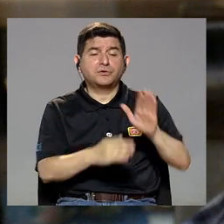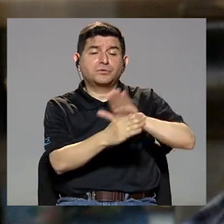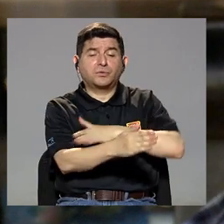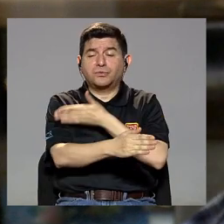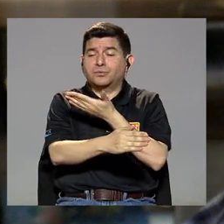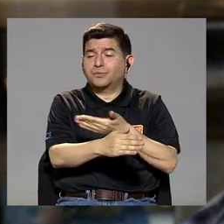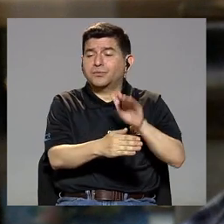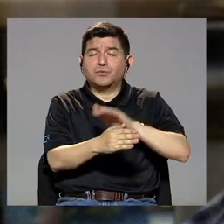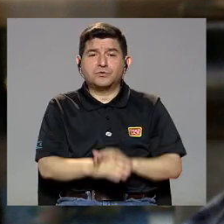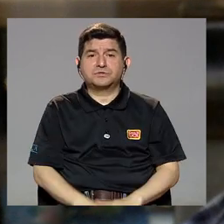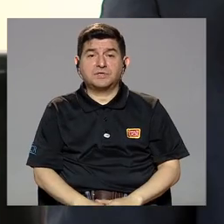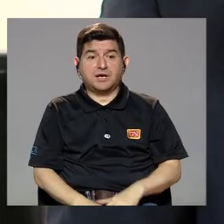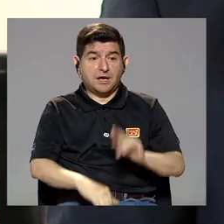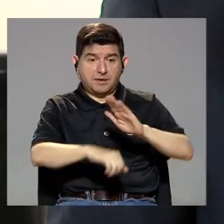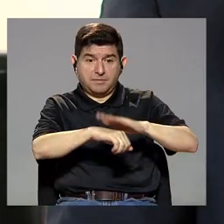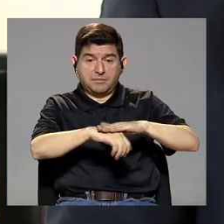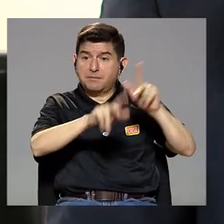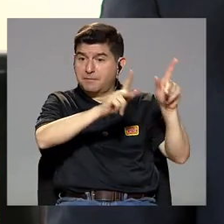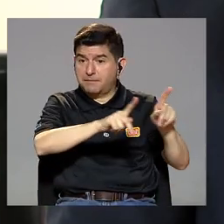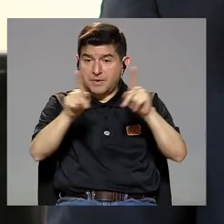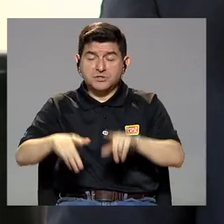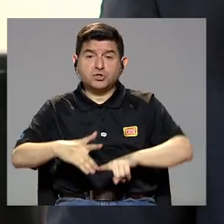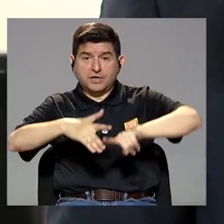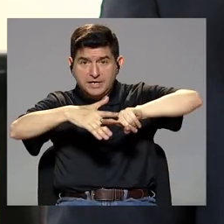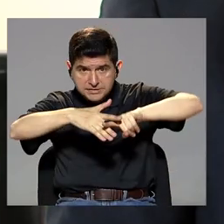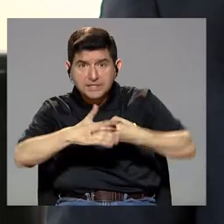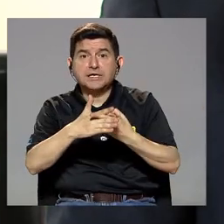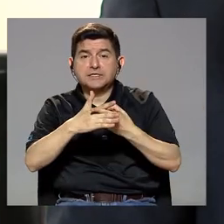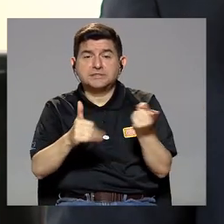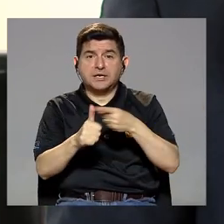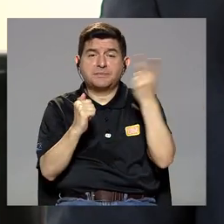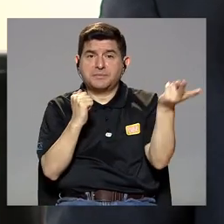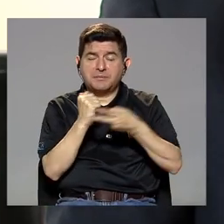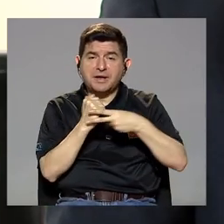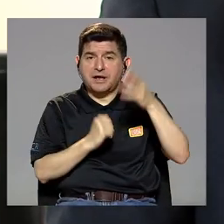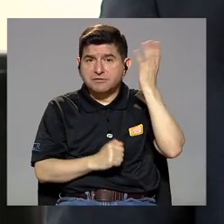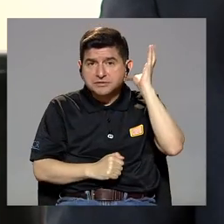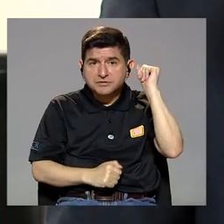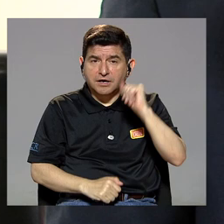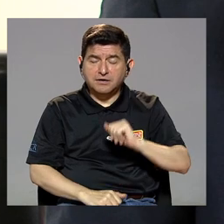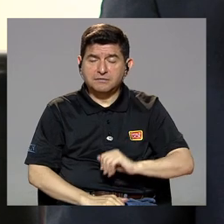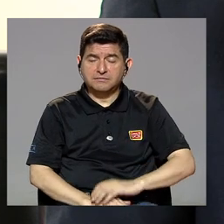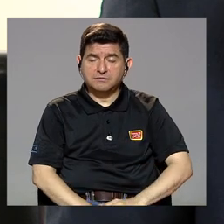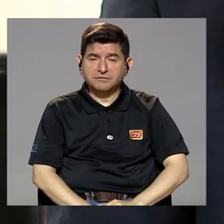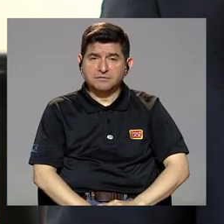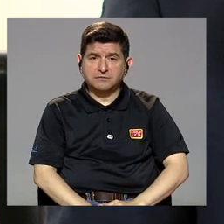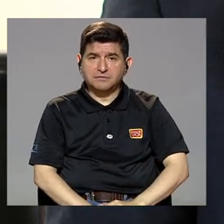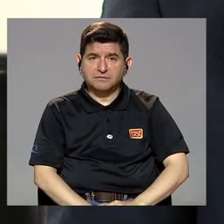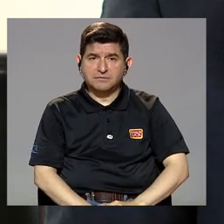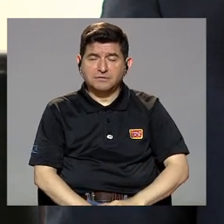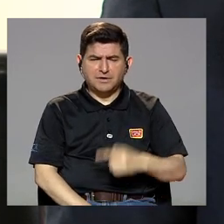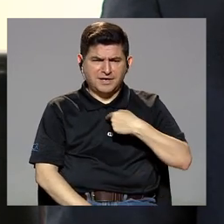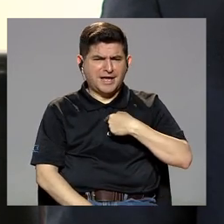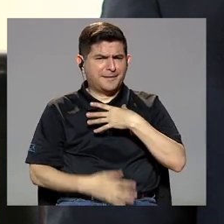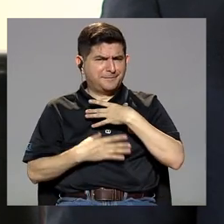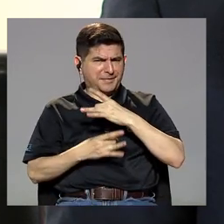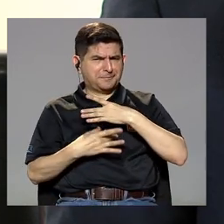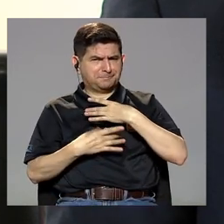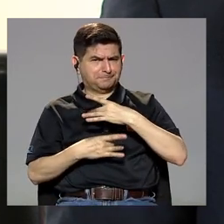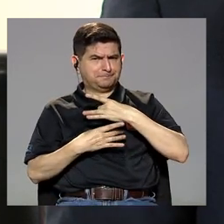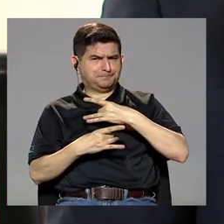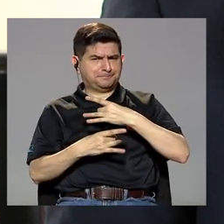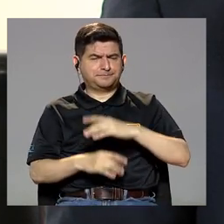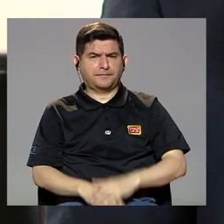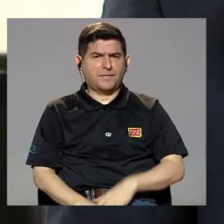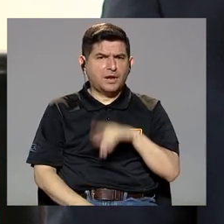que hizo que mucha gente debutará en la radio y hay algo que me llamó mucho la atención y es que